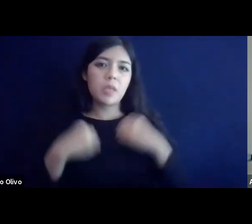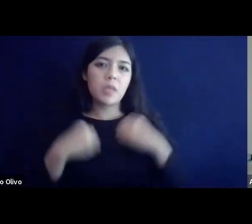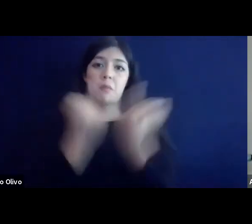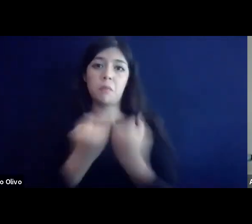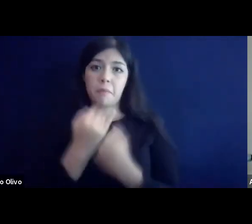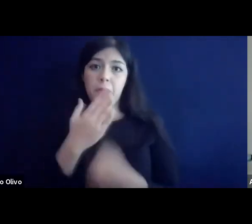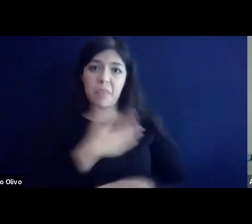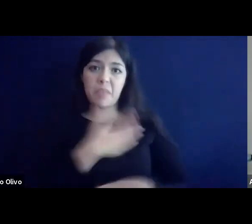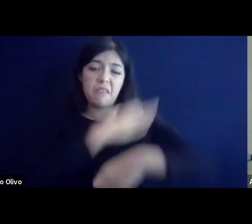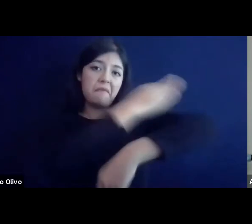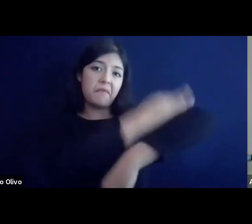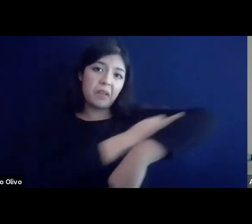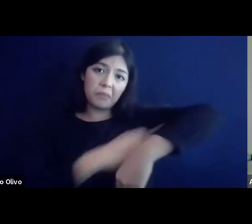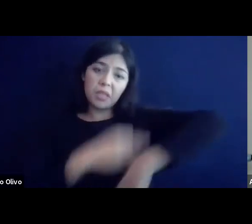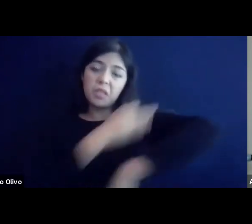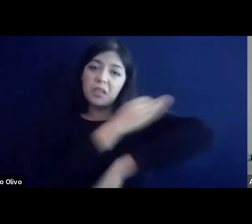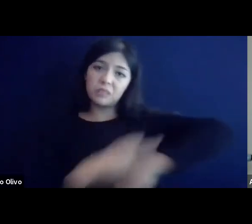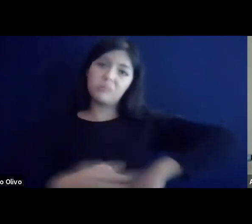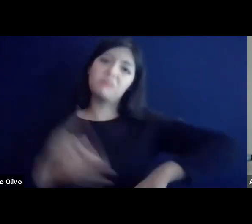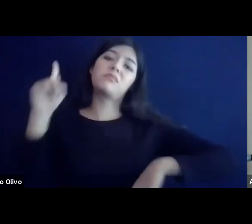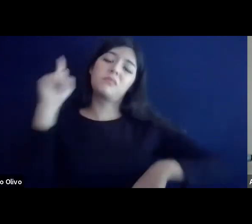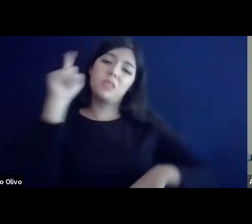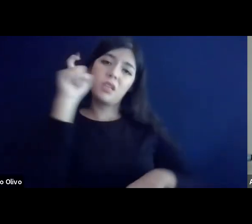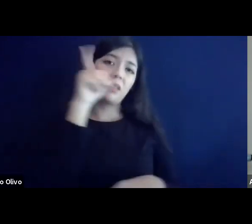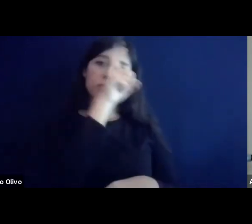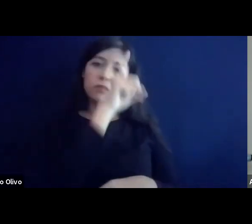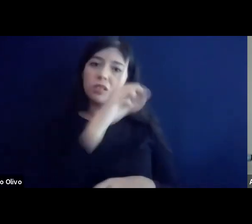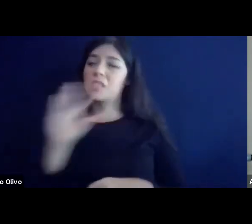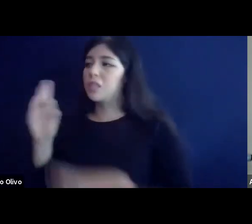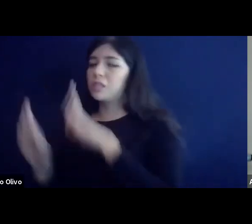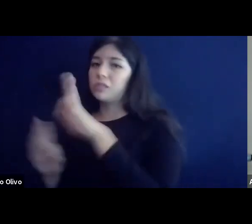origen, que la familia viva con eso.